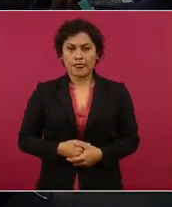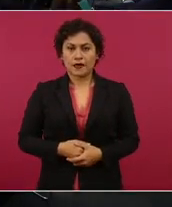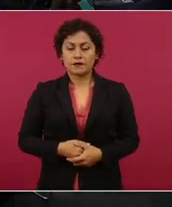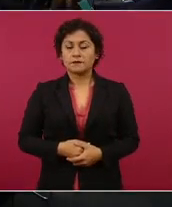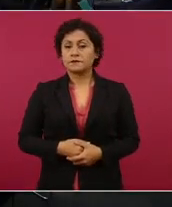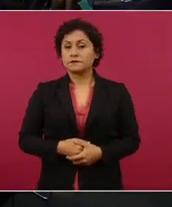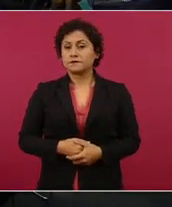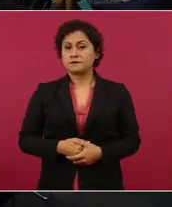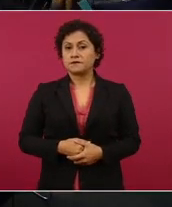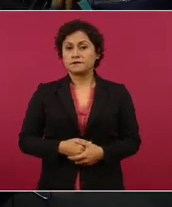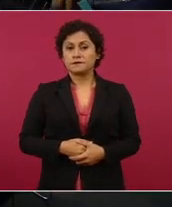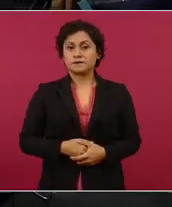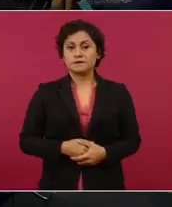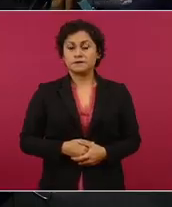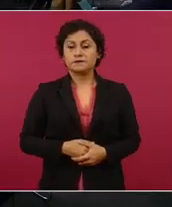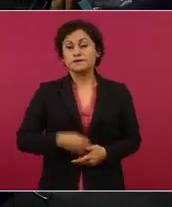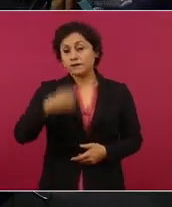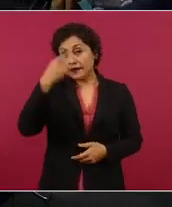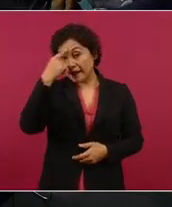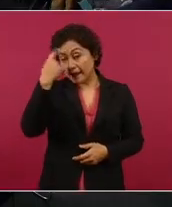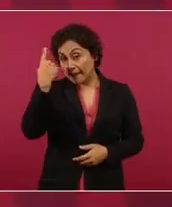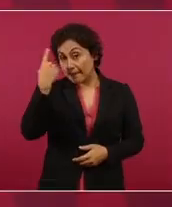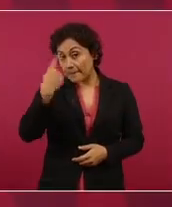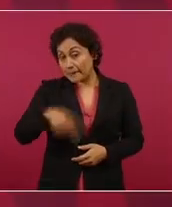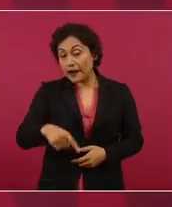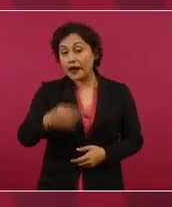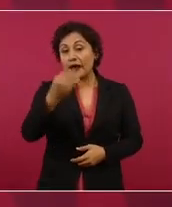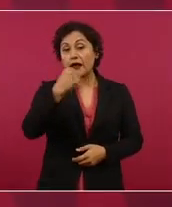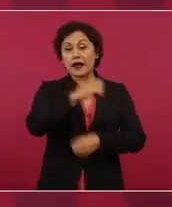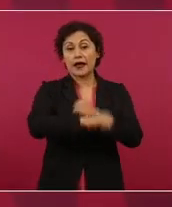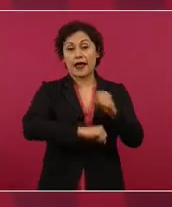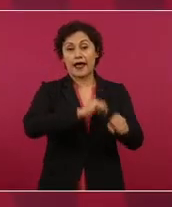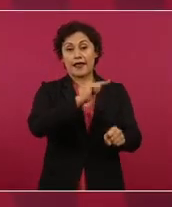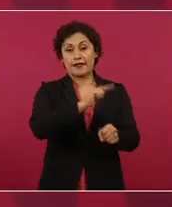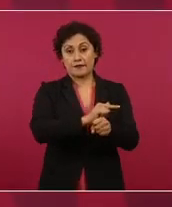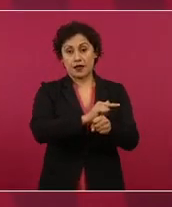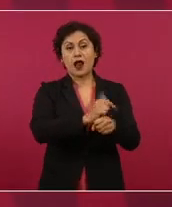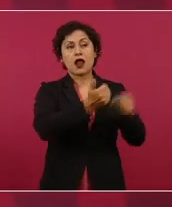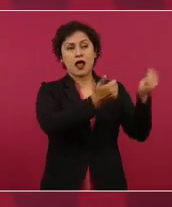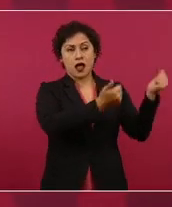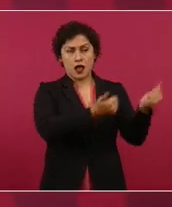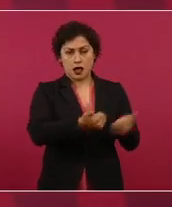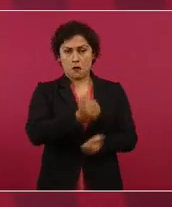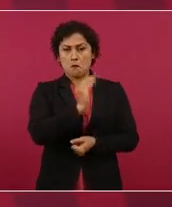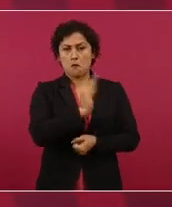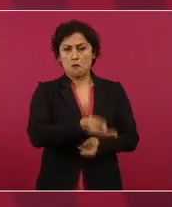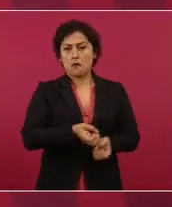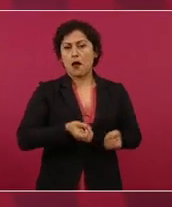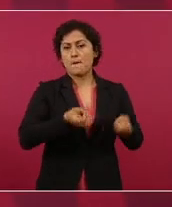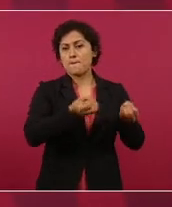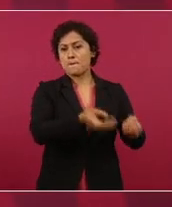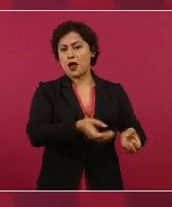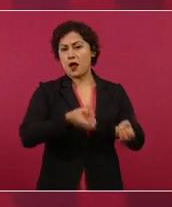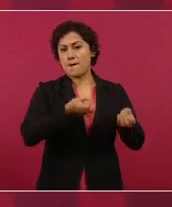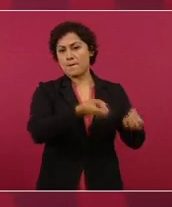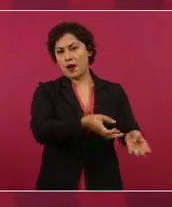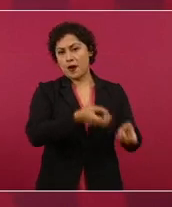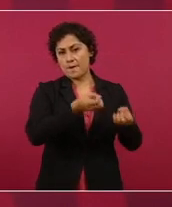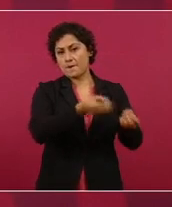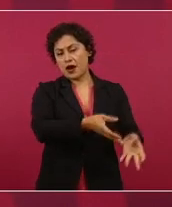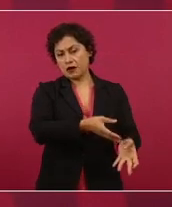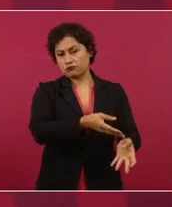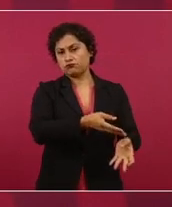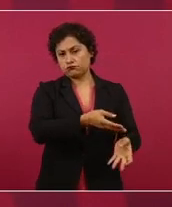para forraje, que se permita la importación de maíz